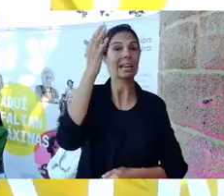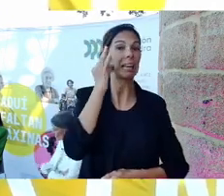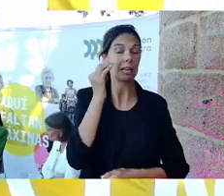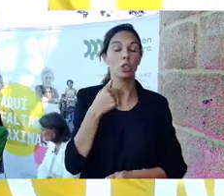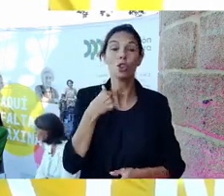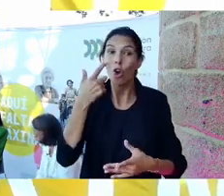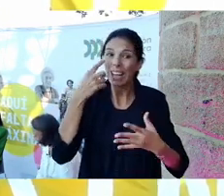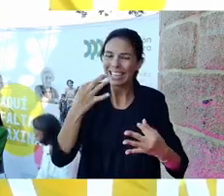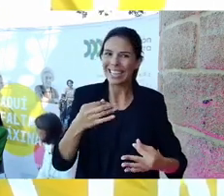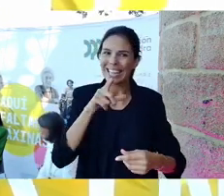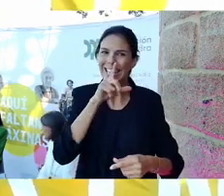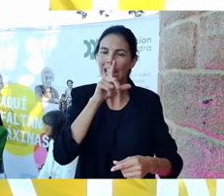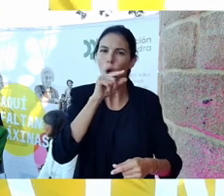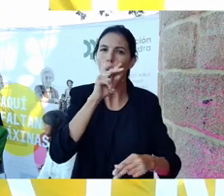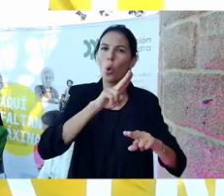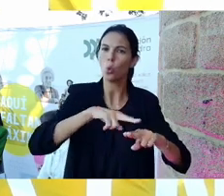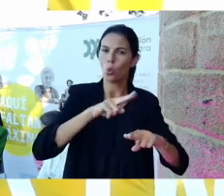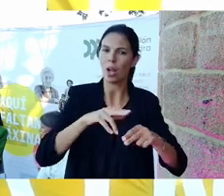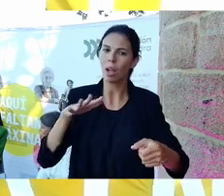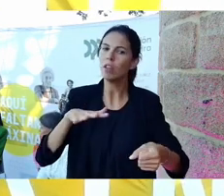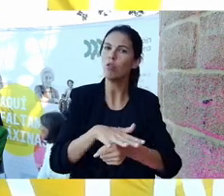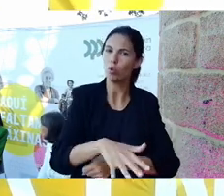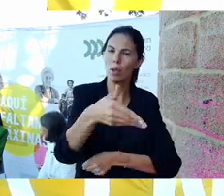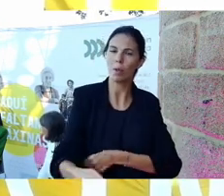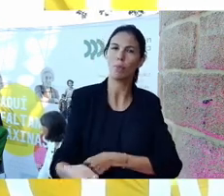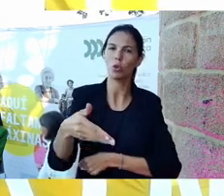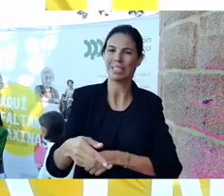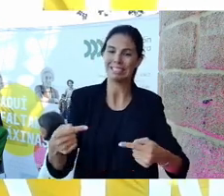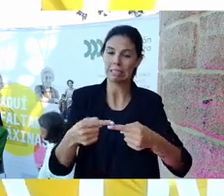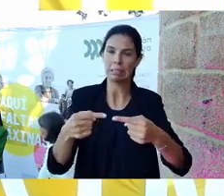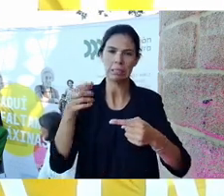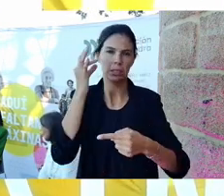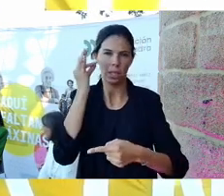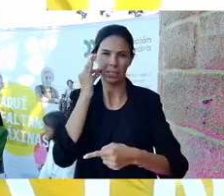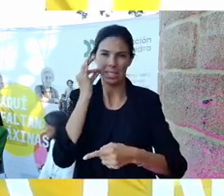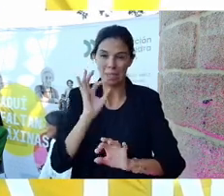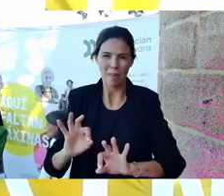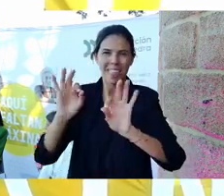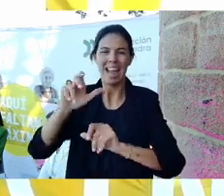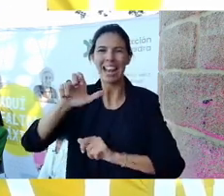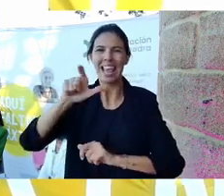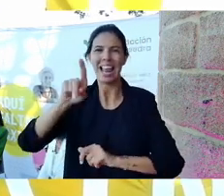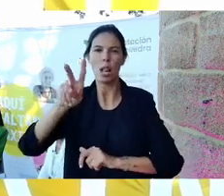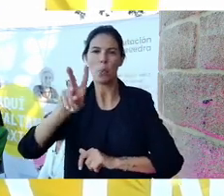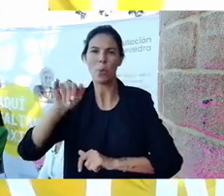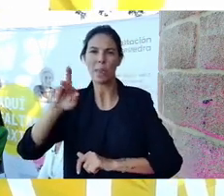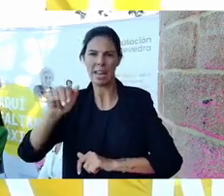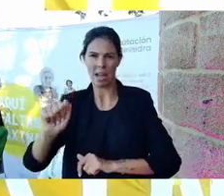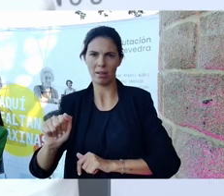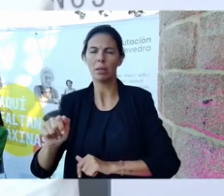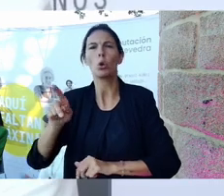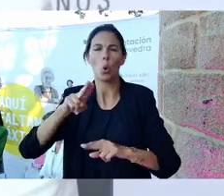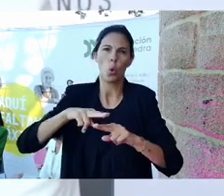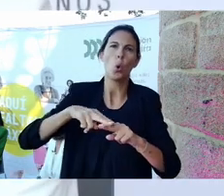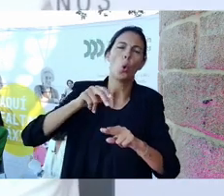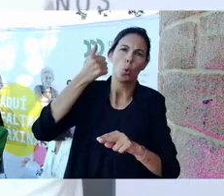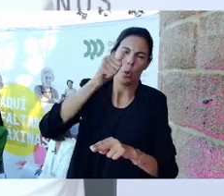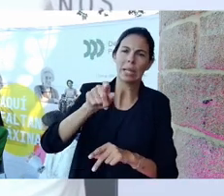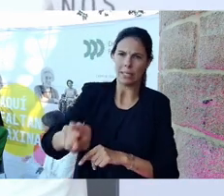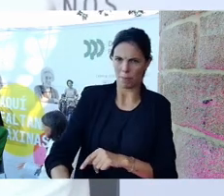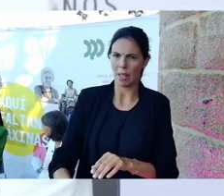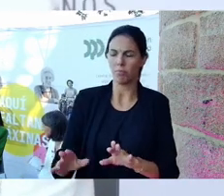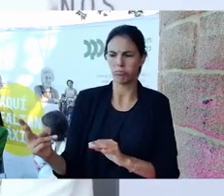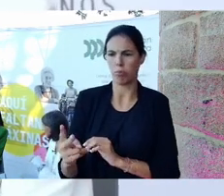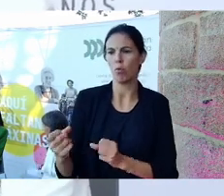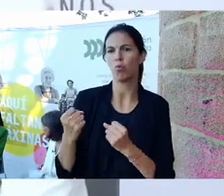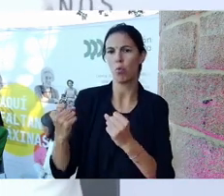estoy de acuerdo. Yo creo que Urraca estuvo muy influida por sus tías, sobre todo por Elvira, con la que pasó mucho tiempo en la niñez. Y por